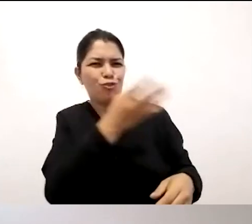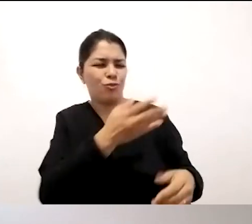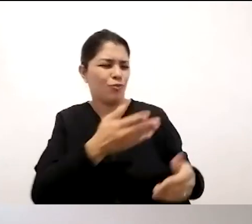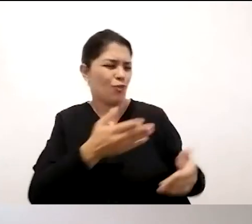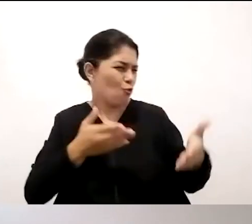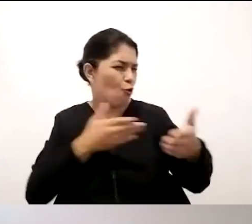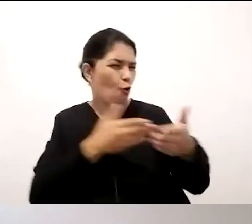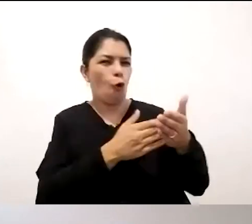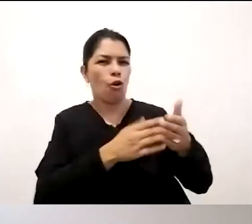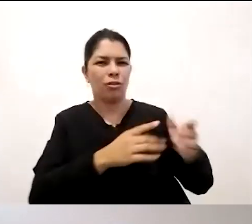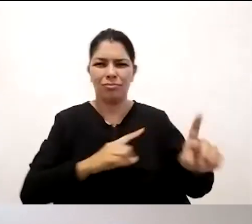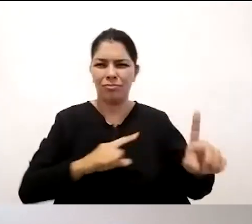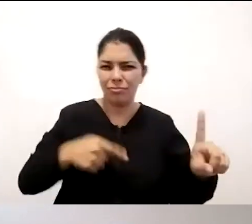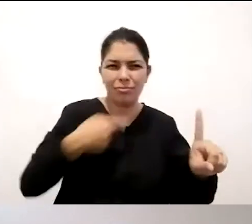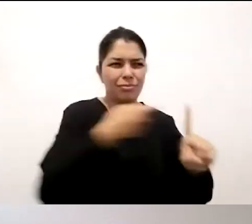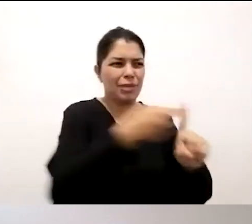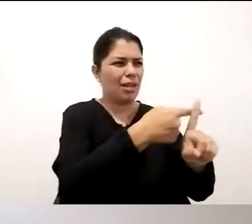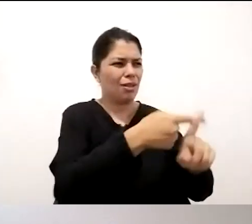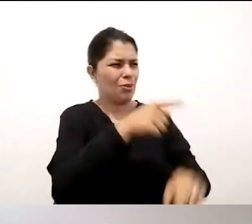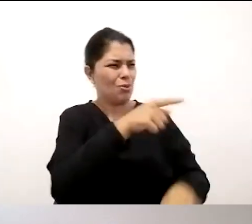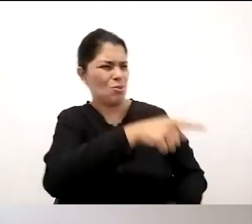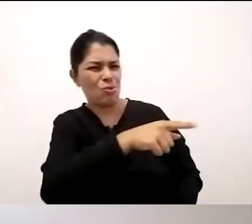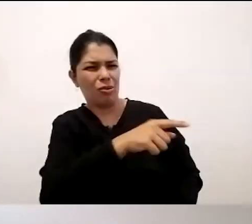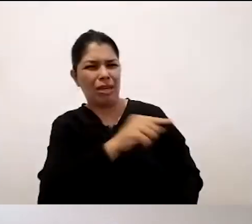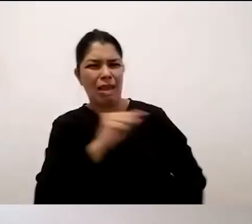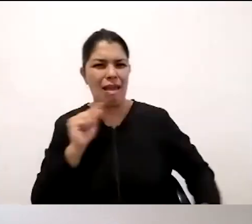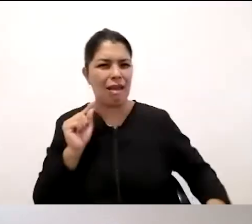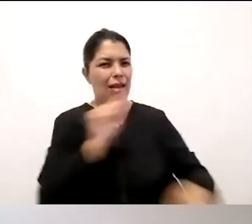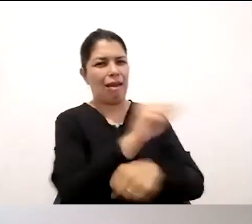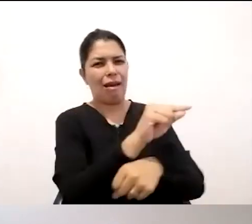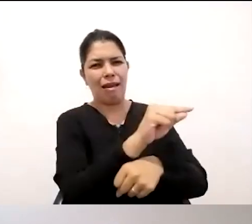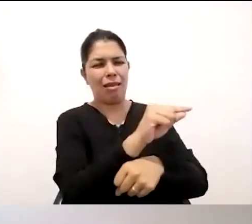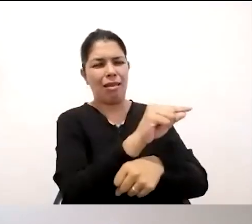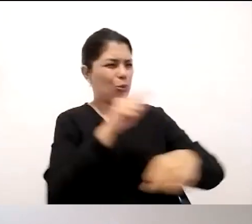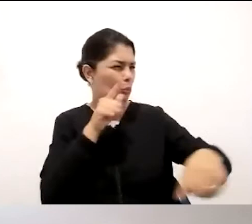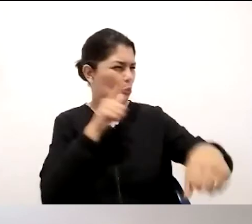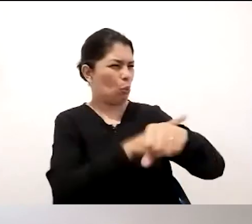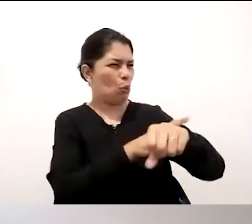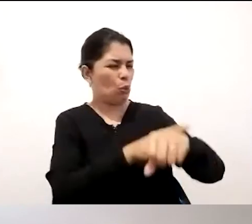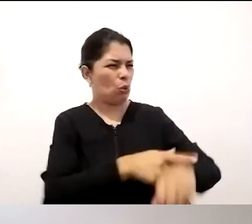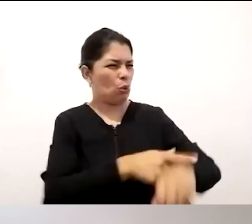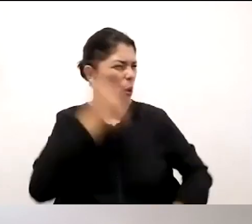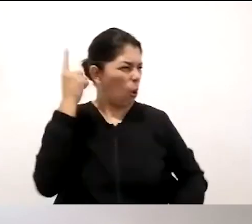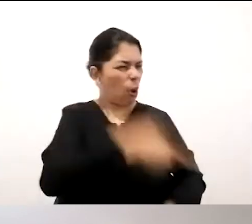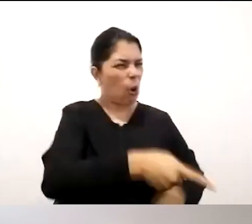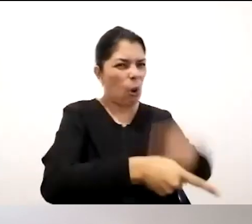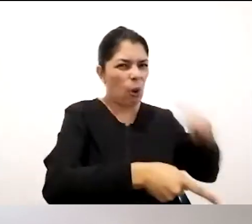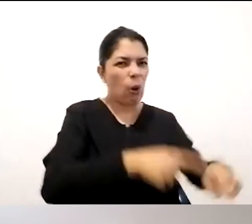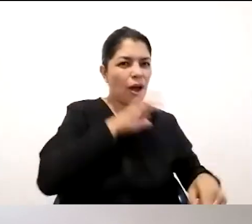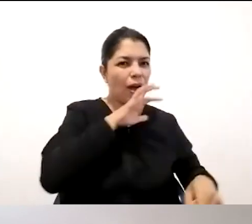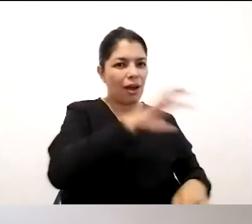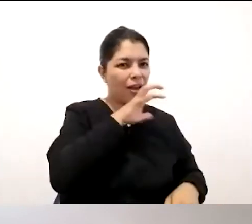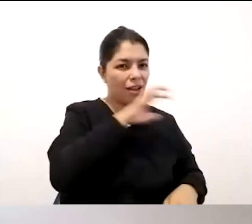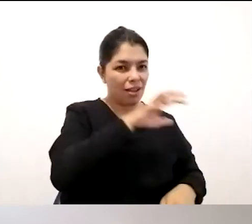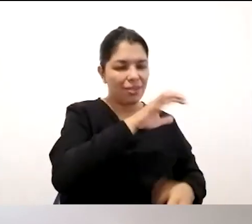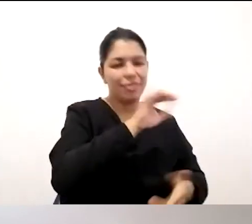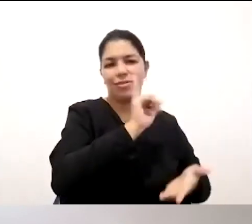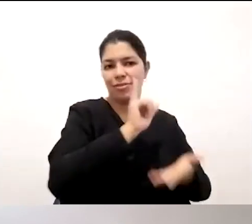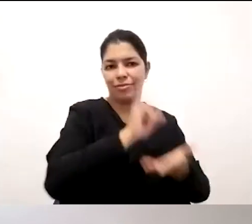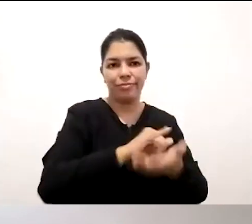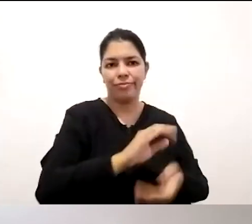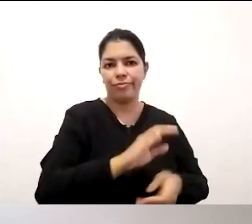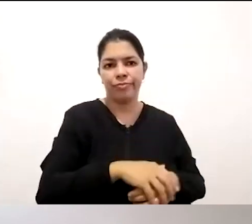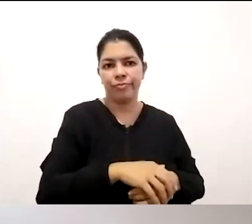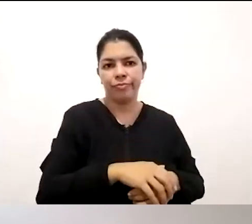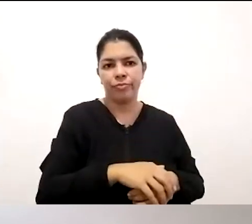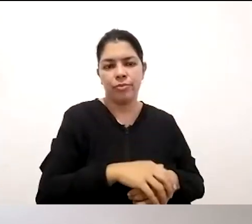amenazas, juicios, críticas degradantes, órdenes agresivas o gritos. El simple hecho de pronunciar frases que tienen